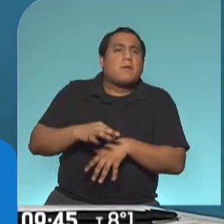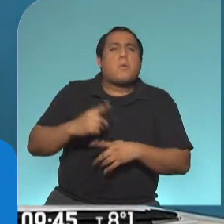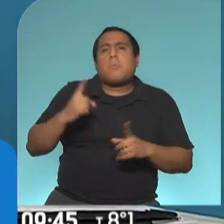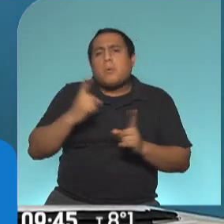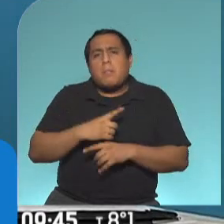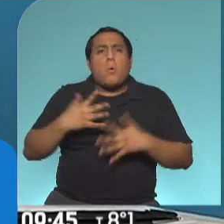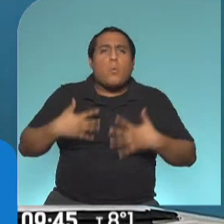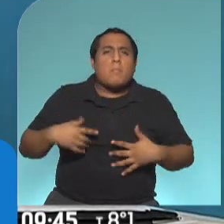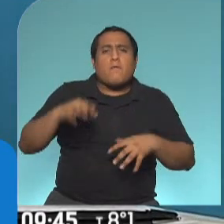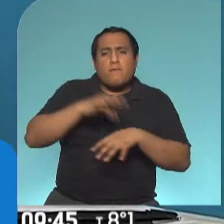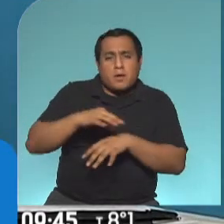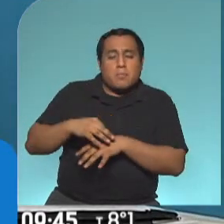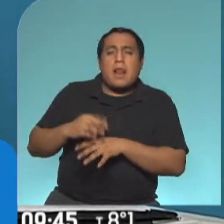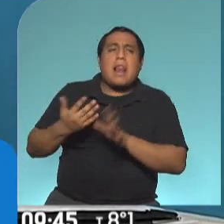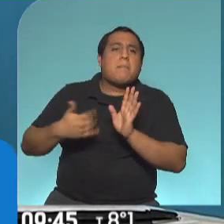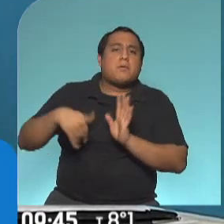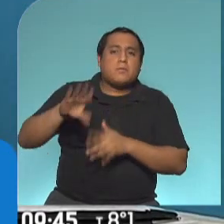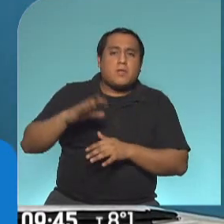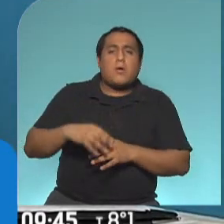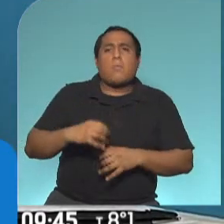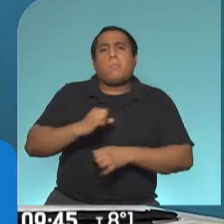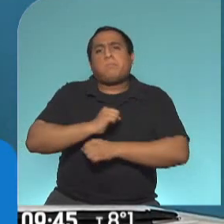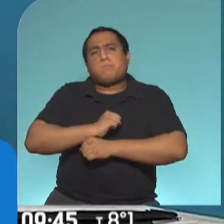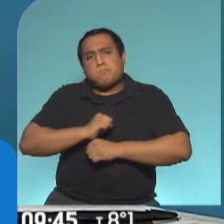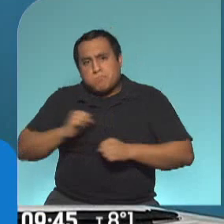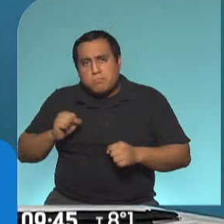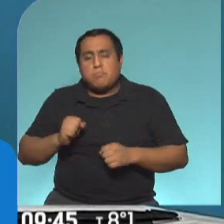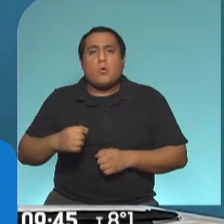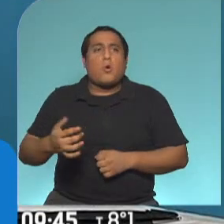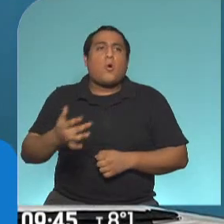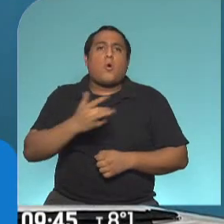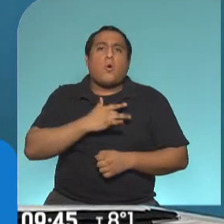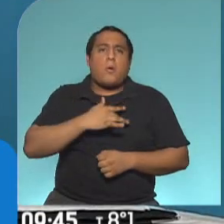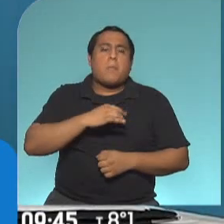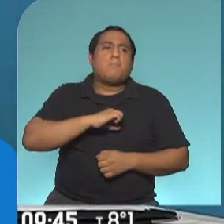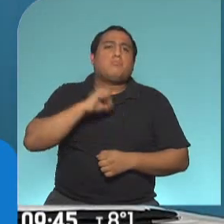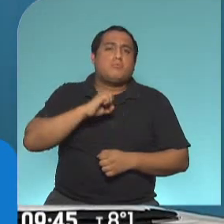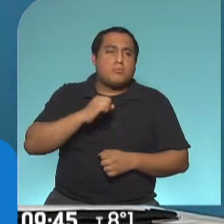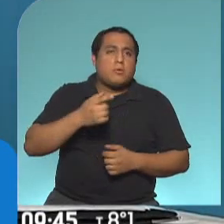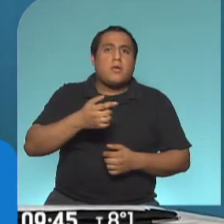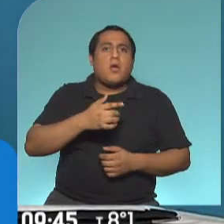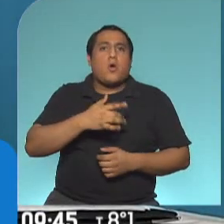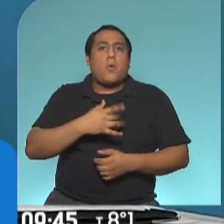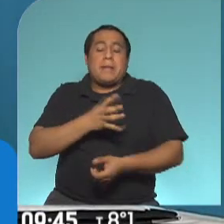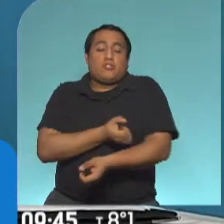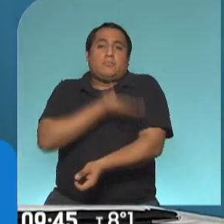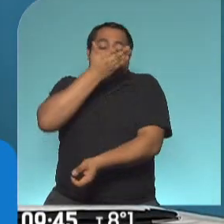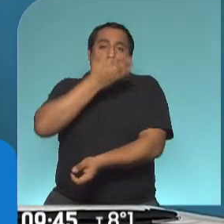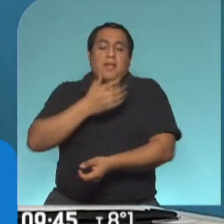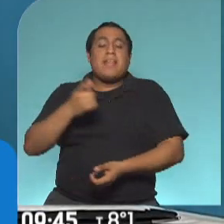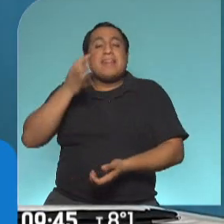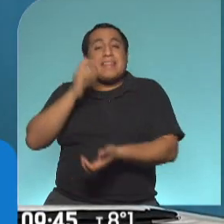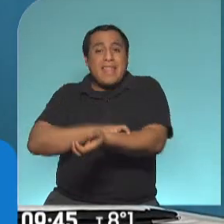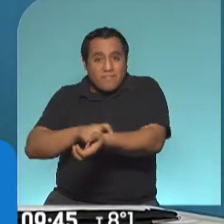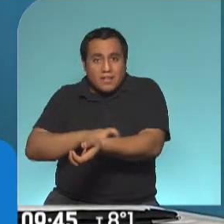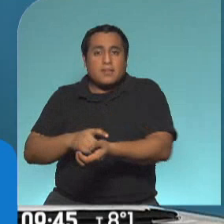de las cuales más las más frecuentes son la obesidad la hipertensión la diabetes las enfermedades respiratorias